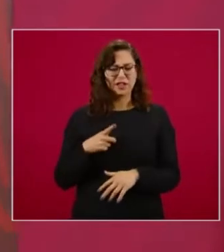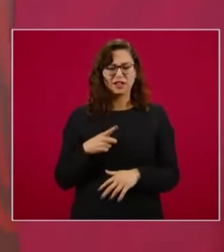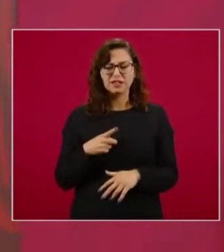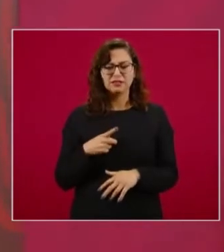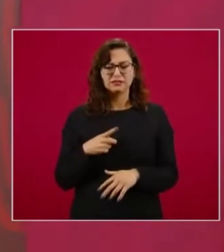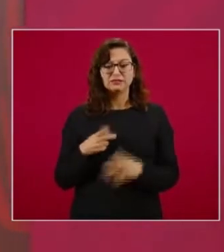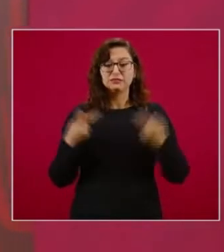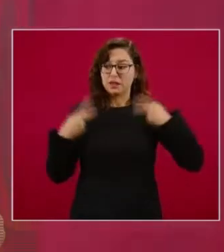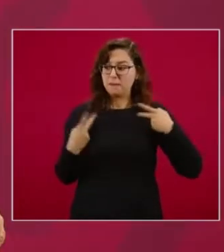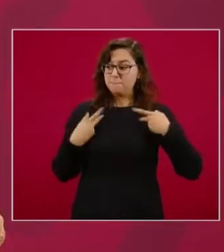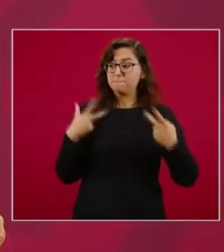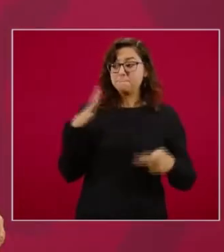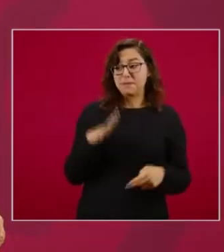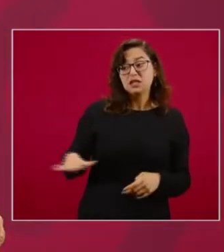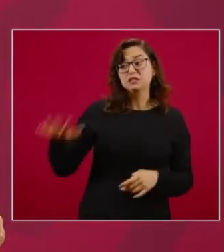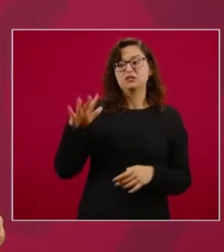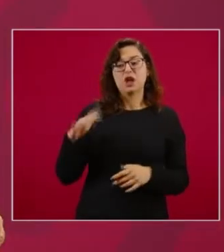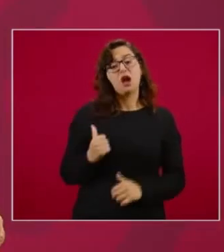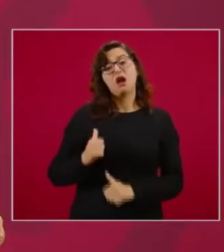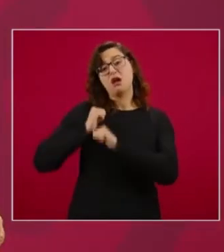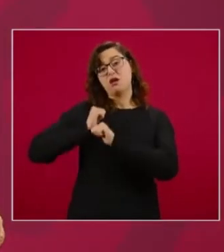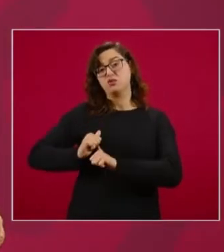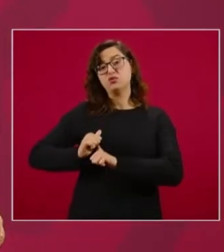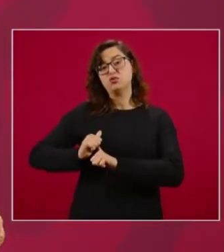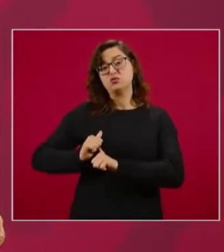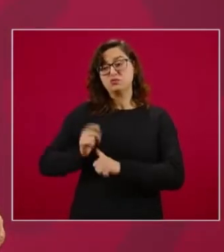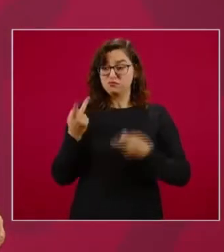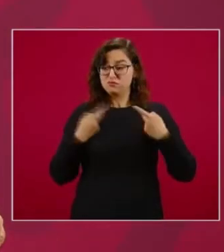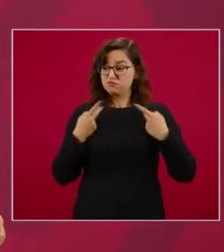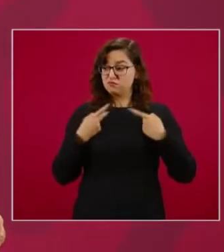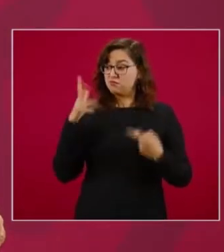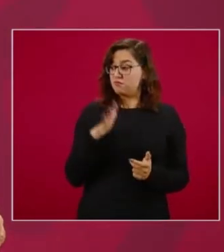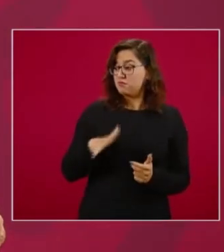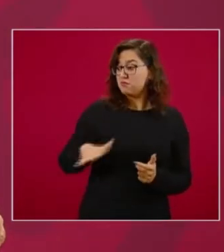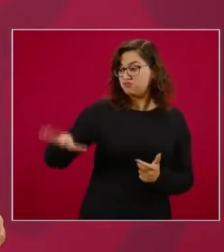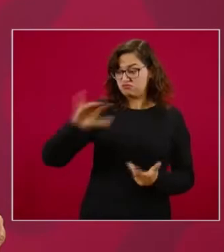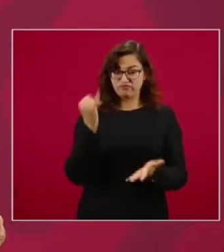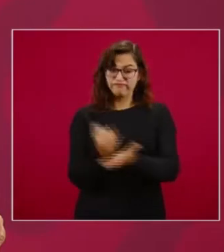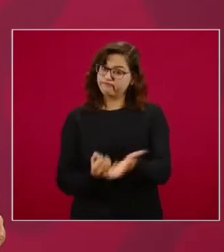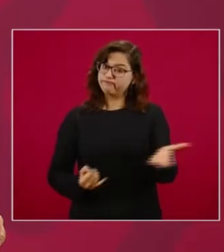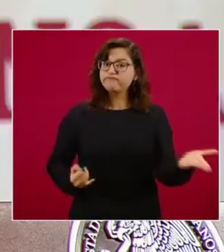Es el pueblo el que manda, es el pueblo el que decide.